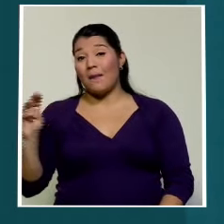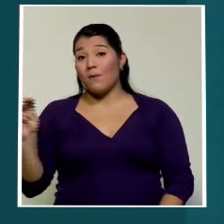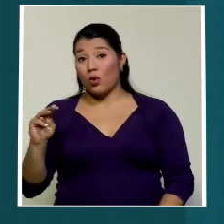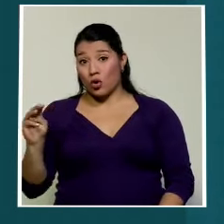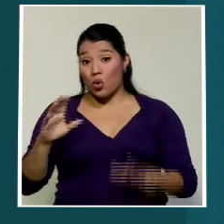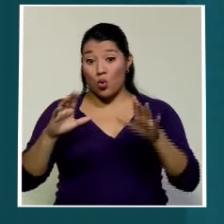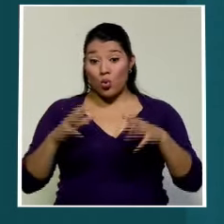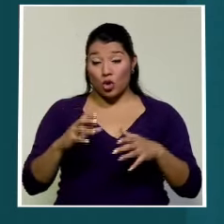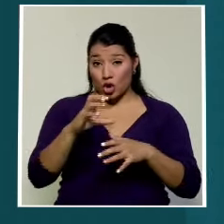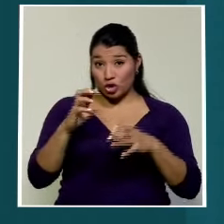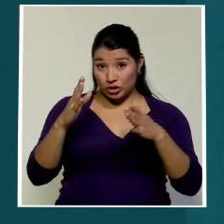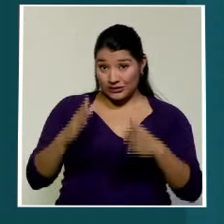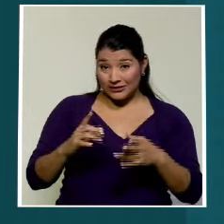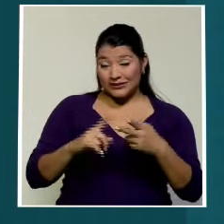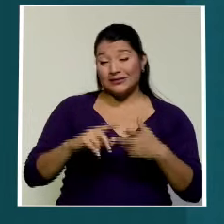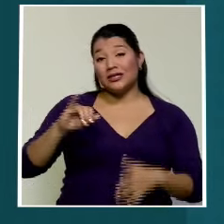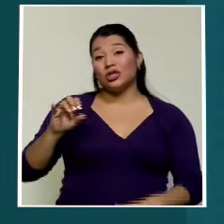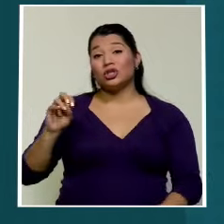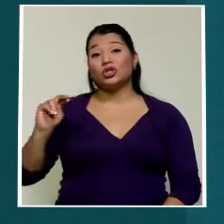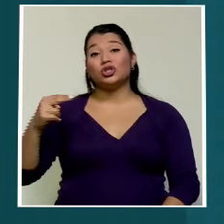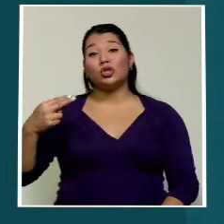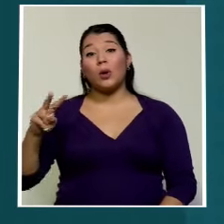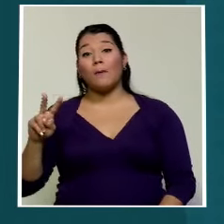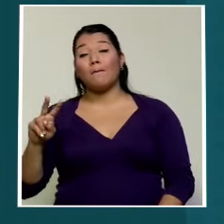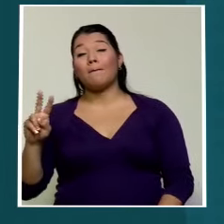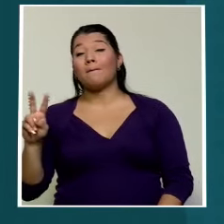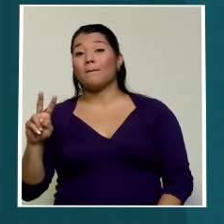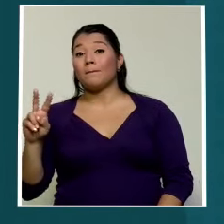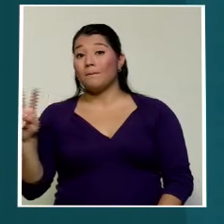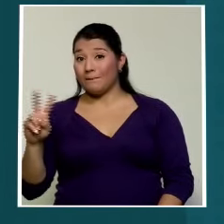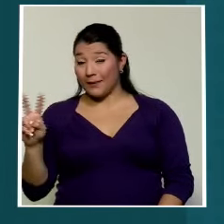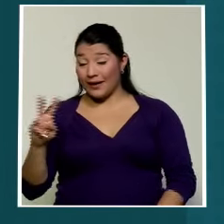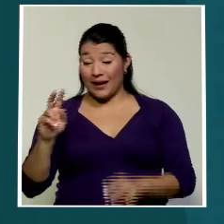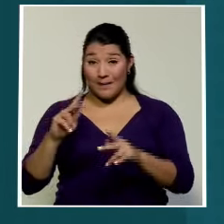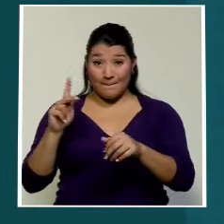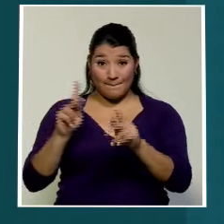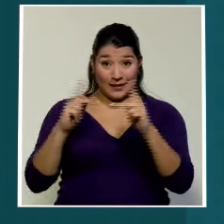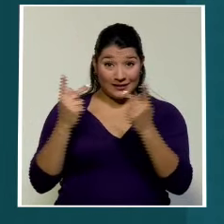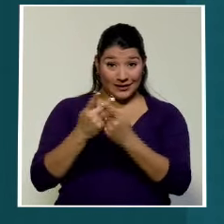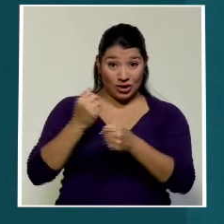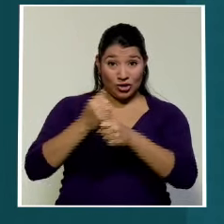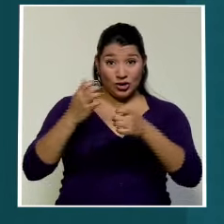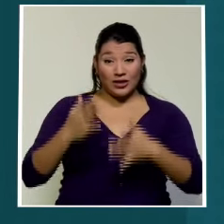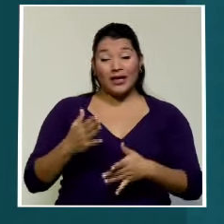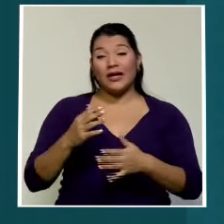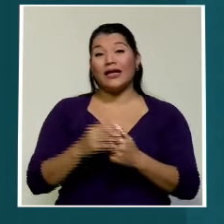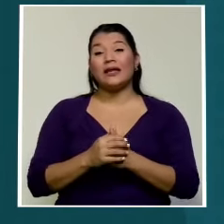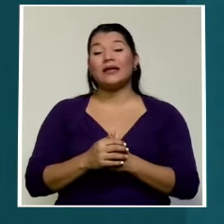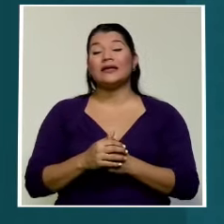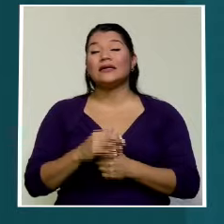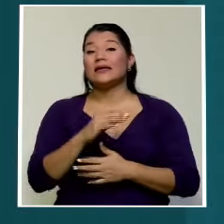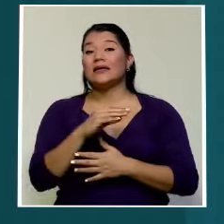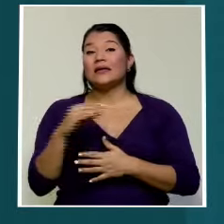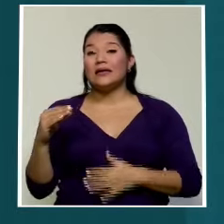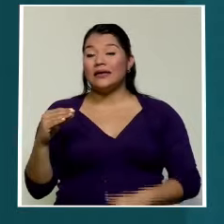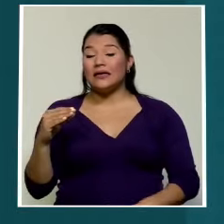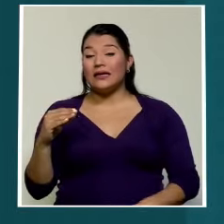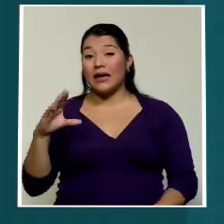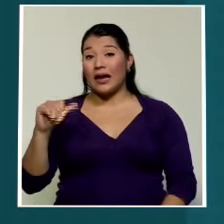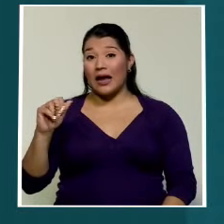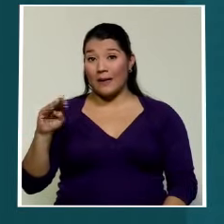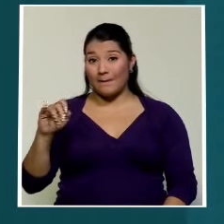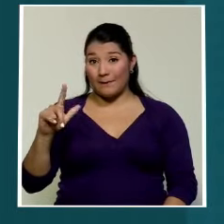John Vega del Partido de los Trabajadores. Eric Feinsack del Partido Liberal Progresista.